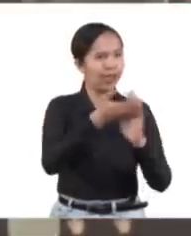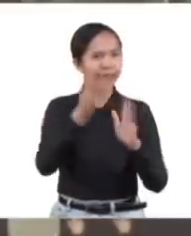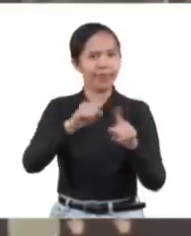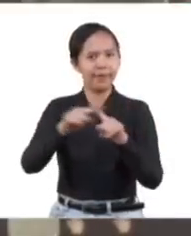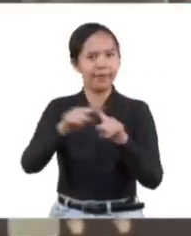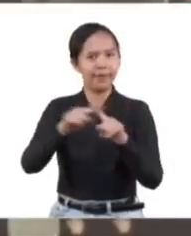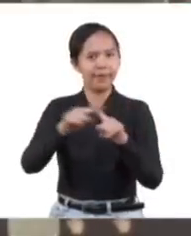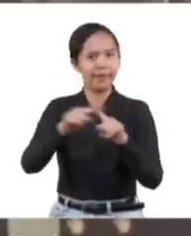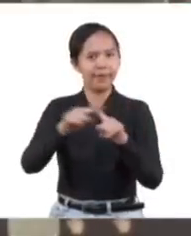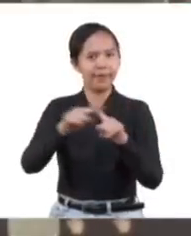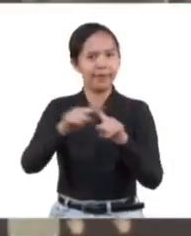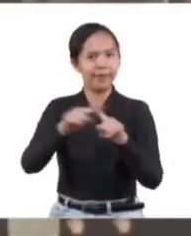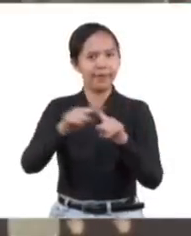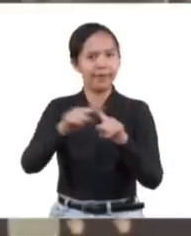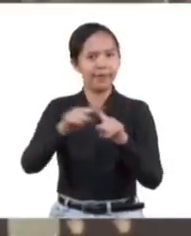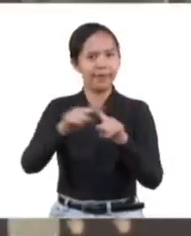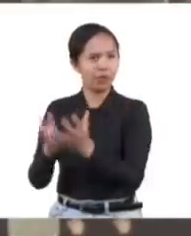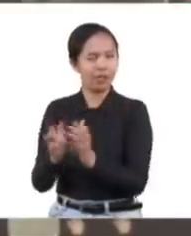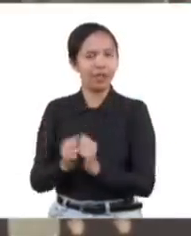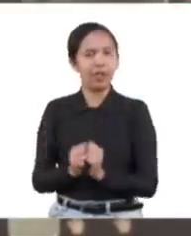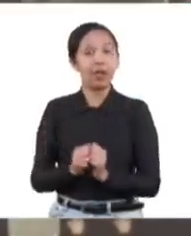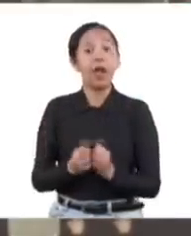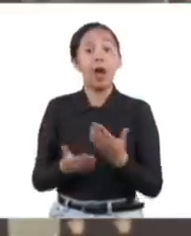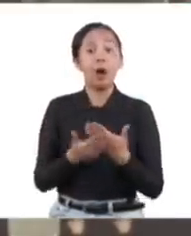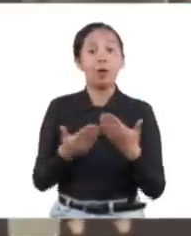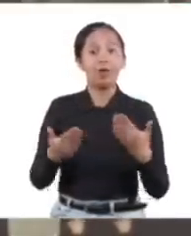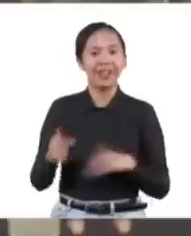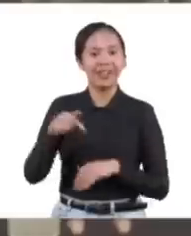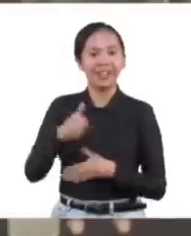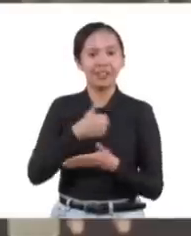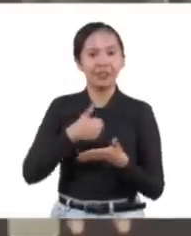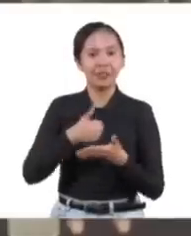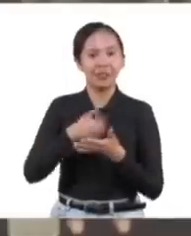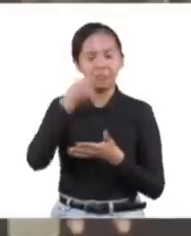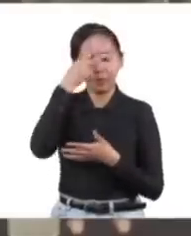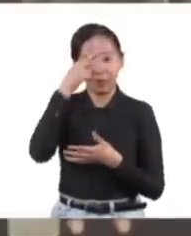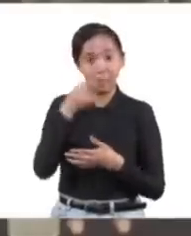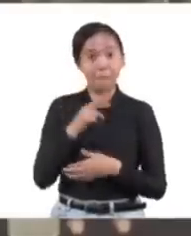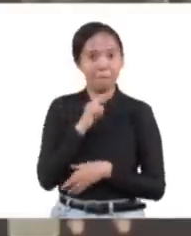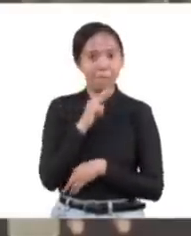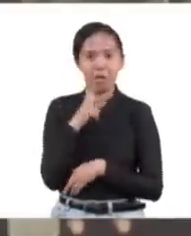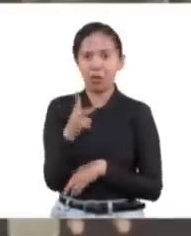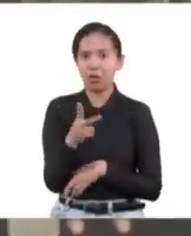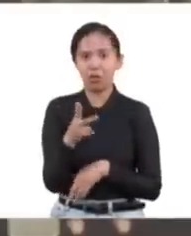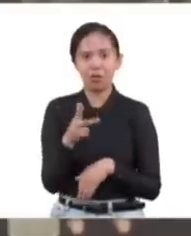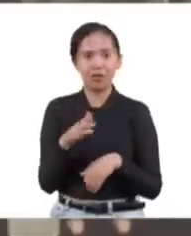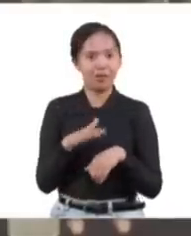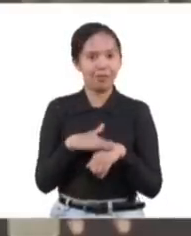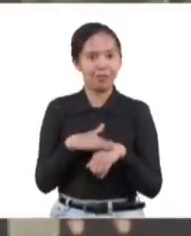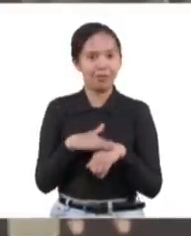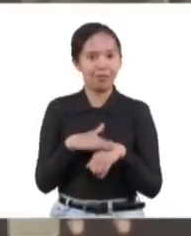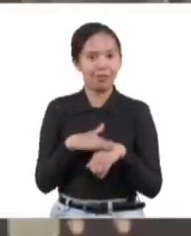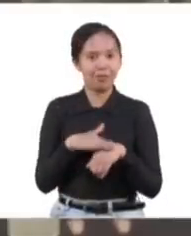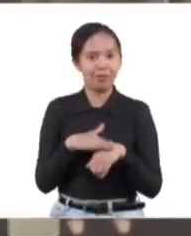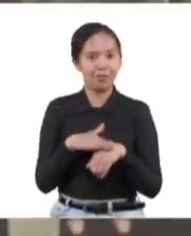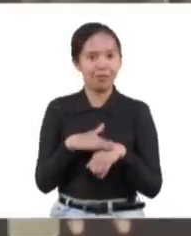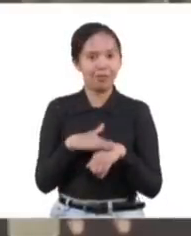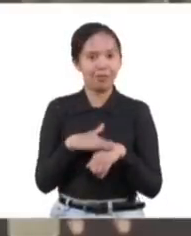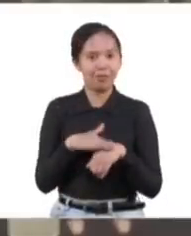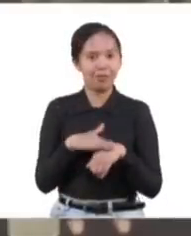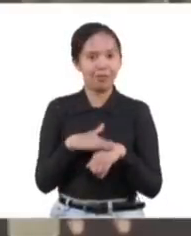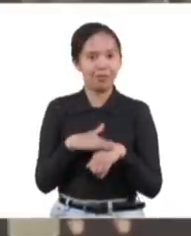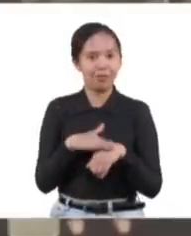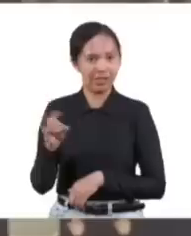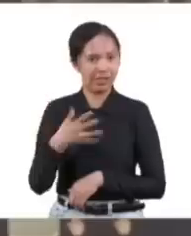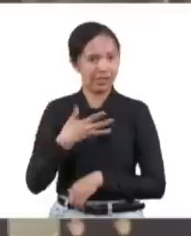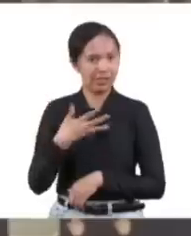que se ha hecho en tiempo récord, que no hay un ejemplo así en